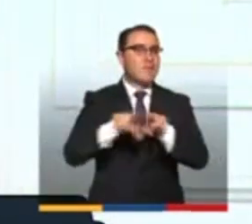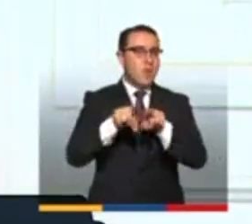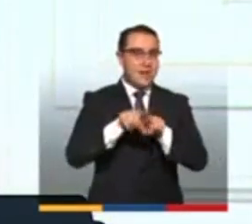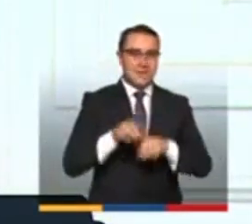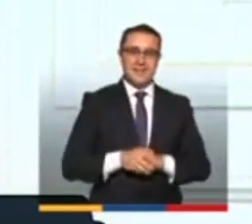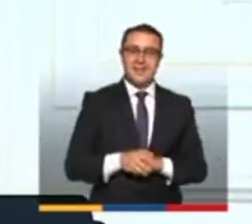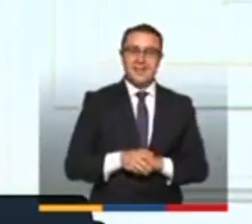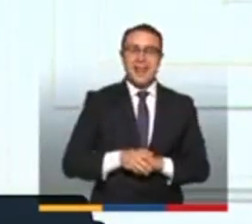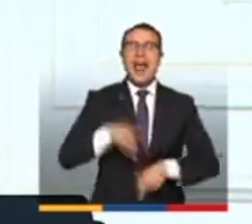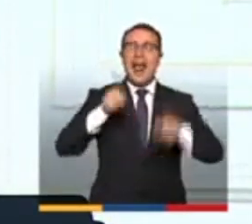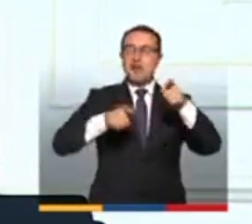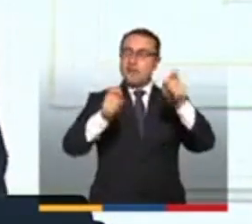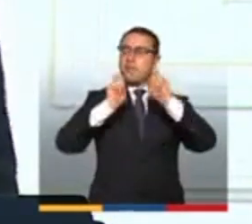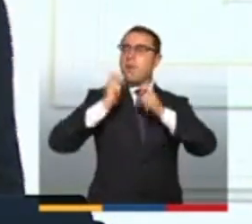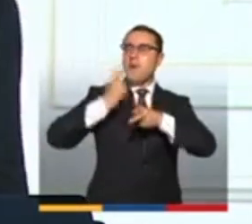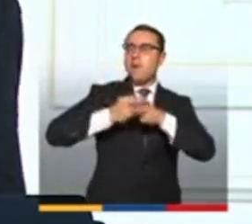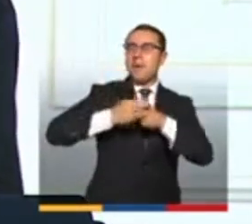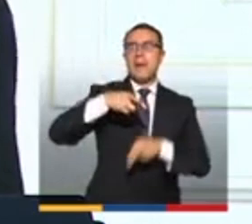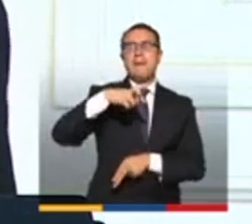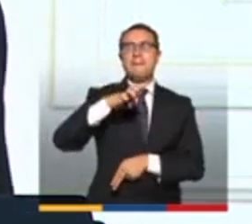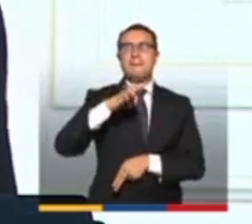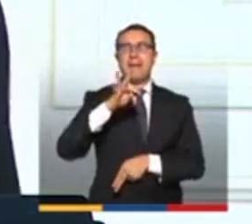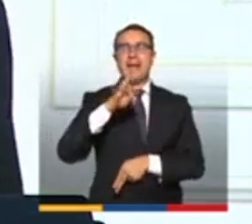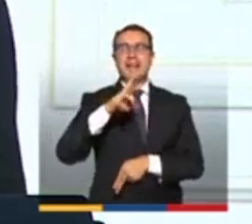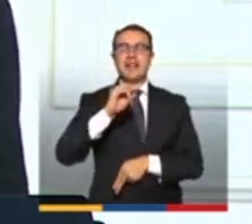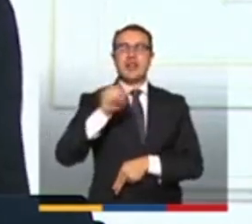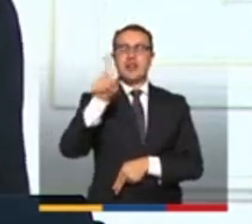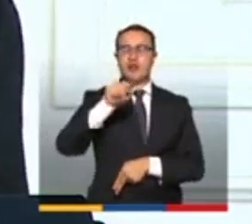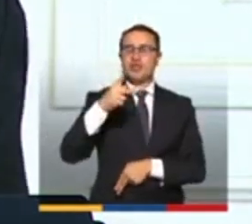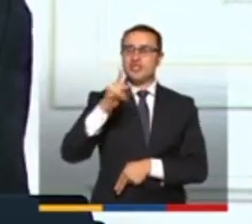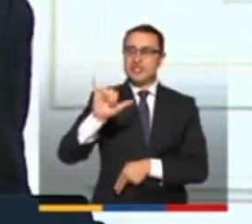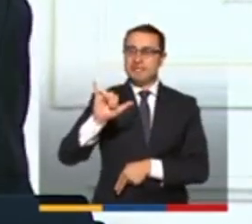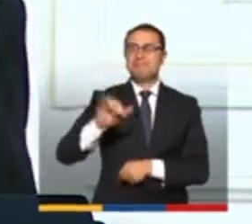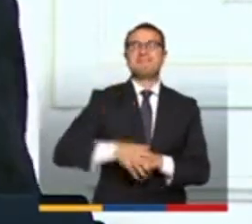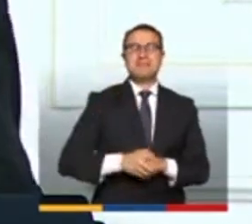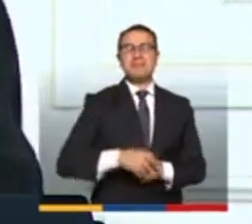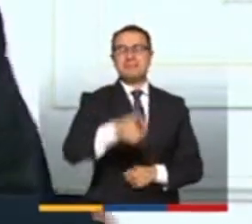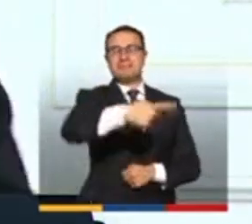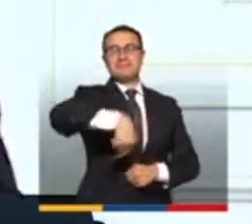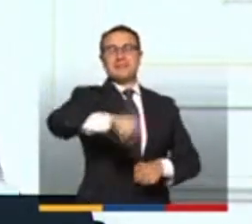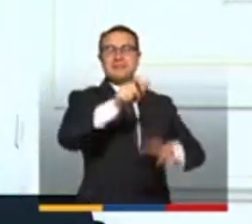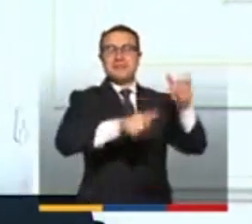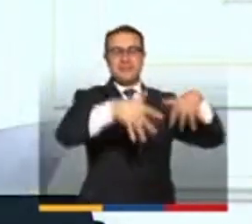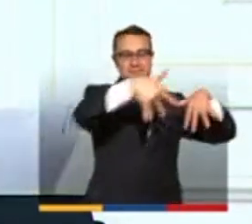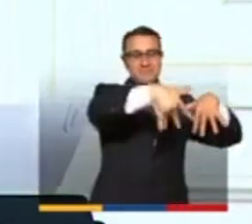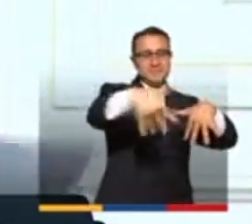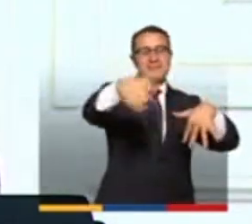Trotsky dice, vamos a dar de qué hablar a los manifestantes.